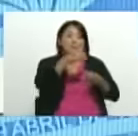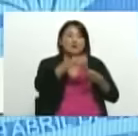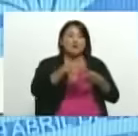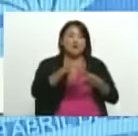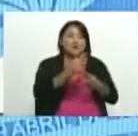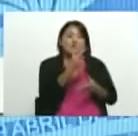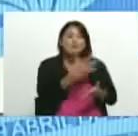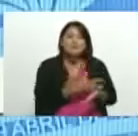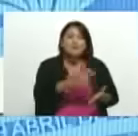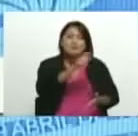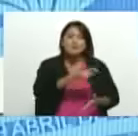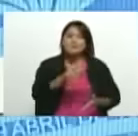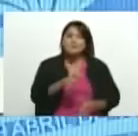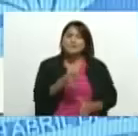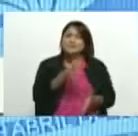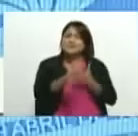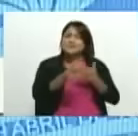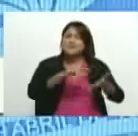¿Cómo se llama eso?